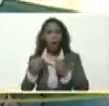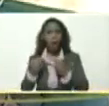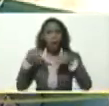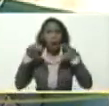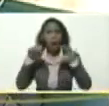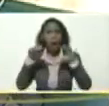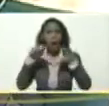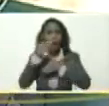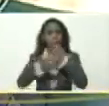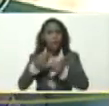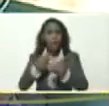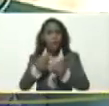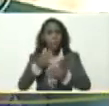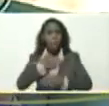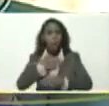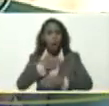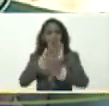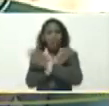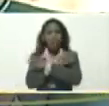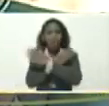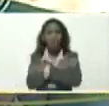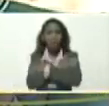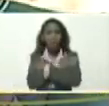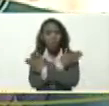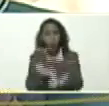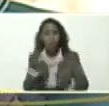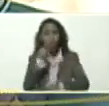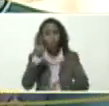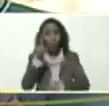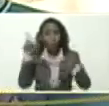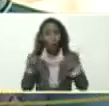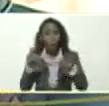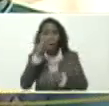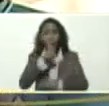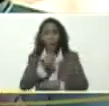extenderle mis felicitaciones por su cumpleaños.